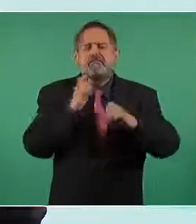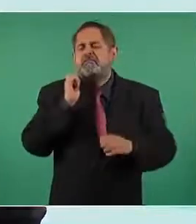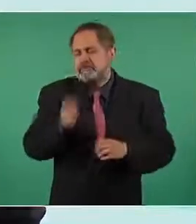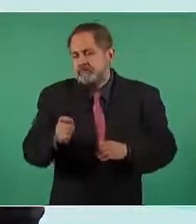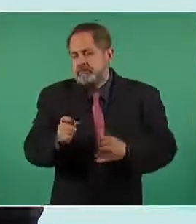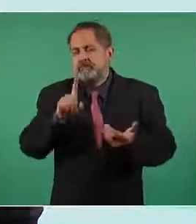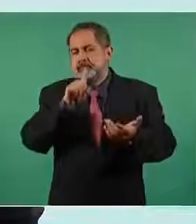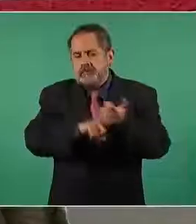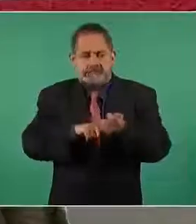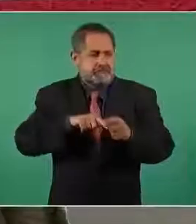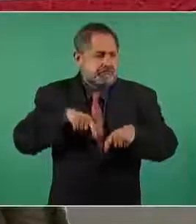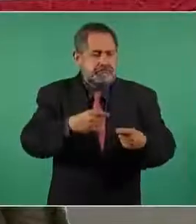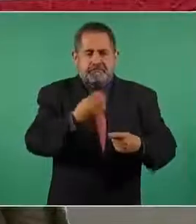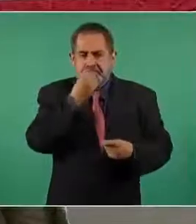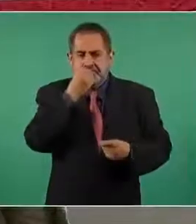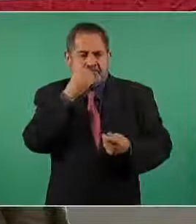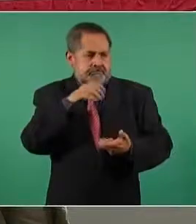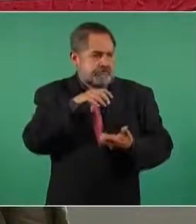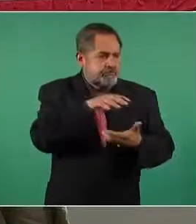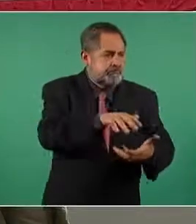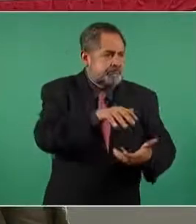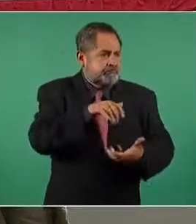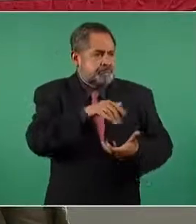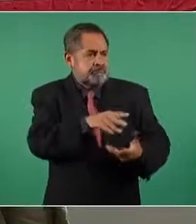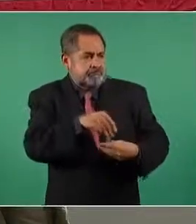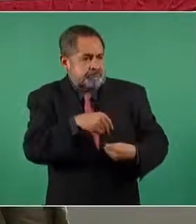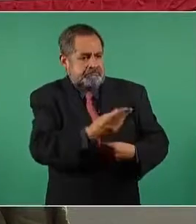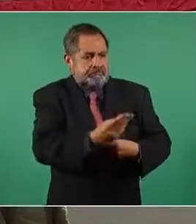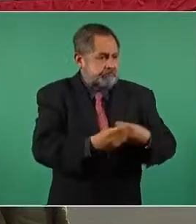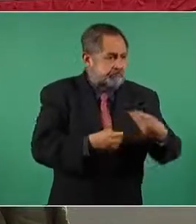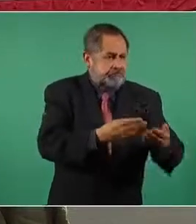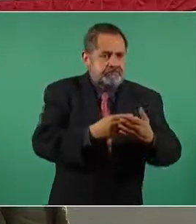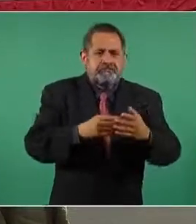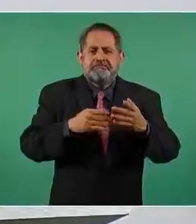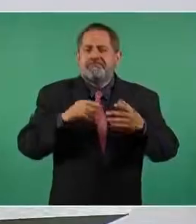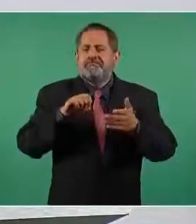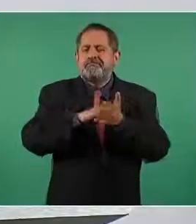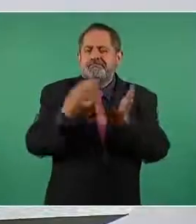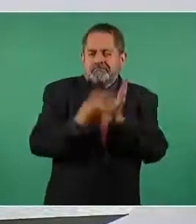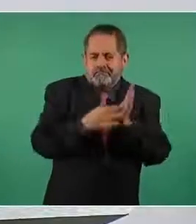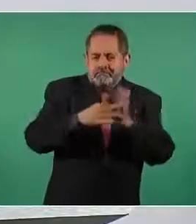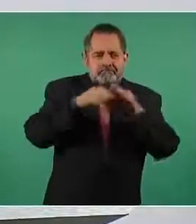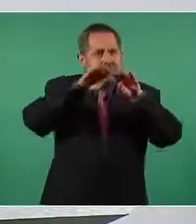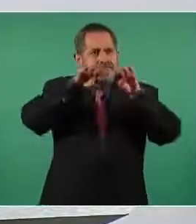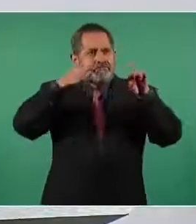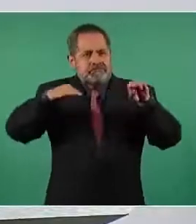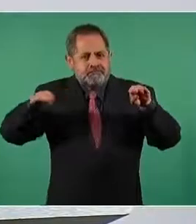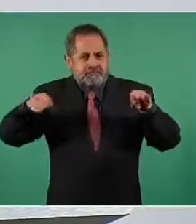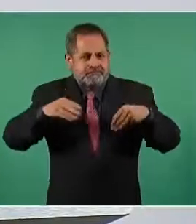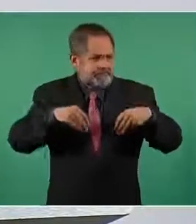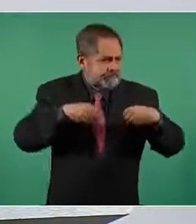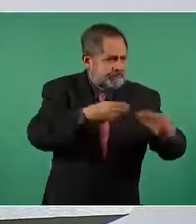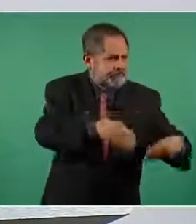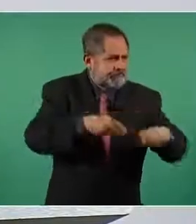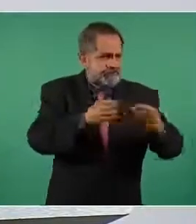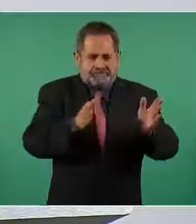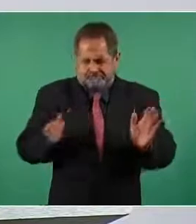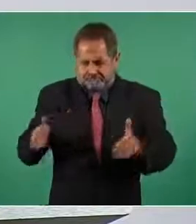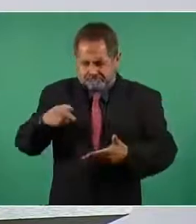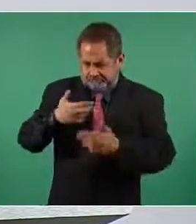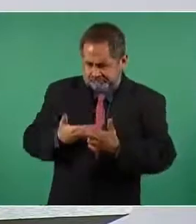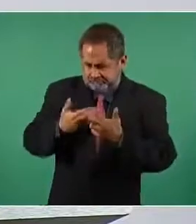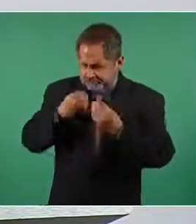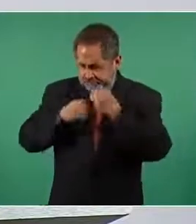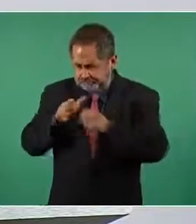población con víveres, con insumos, con láminas, con despensas de muy buena calidad.